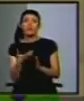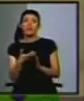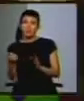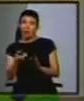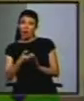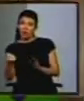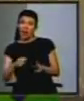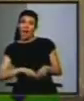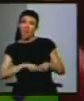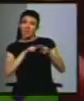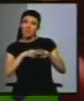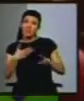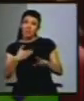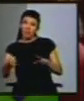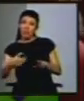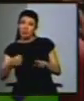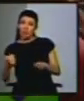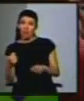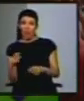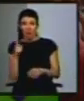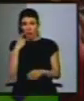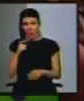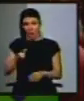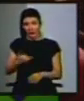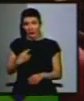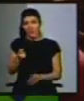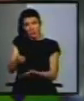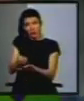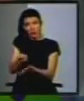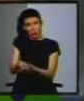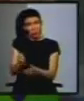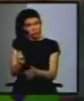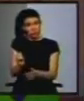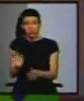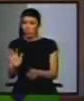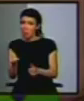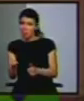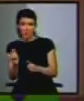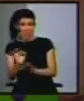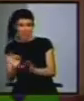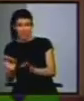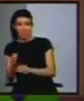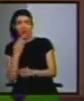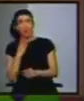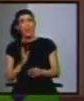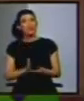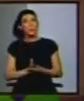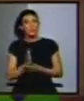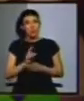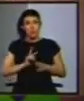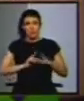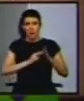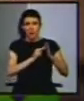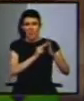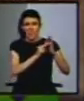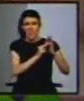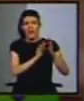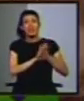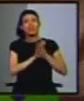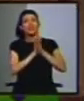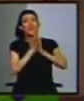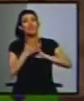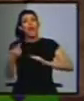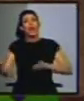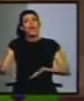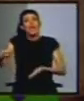utilidades, todo anduvo bien. Pero cuando estalló el escándalo, el monto total de lo invertido no apareció